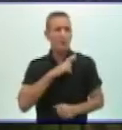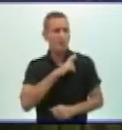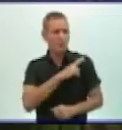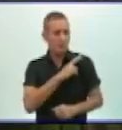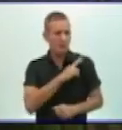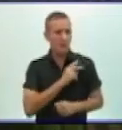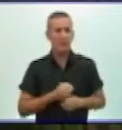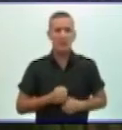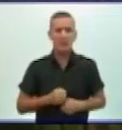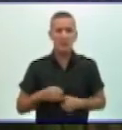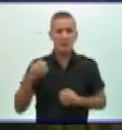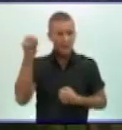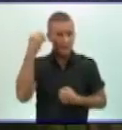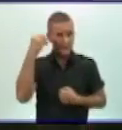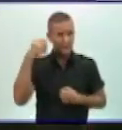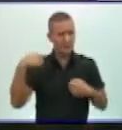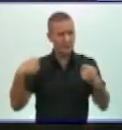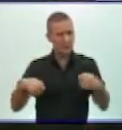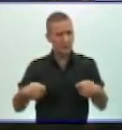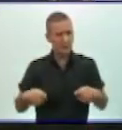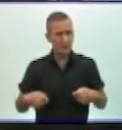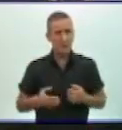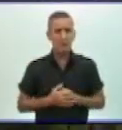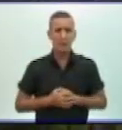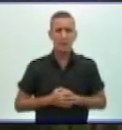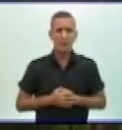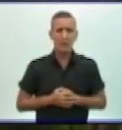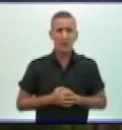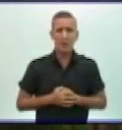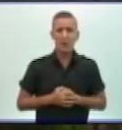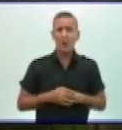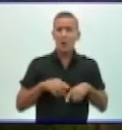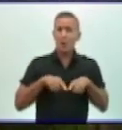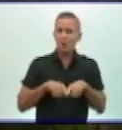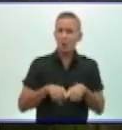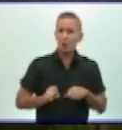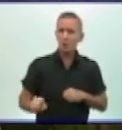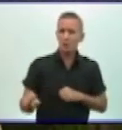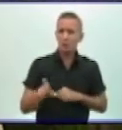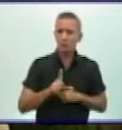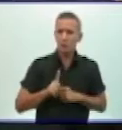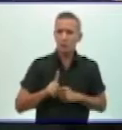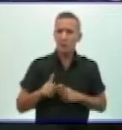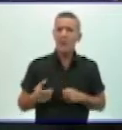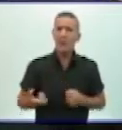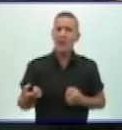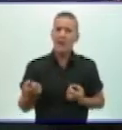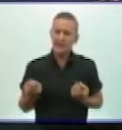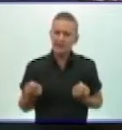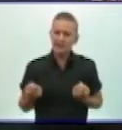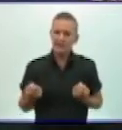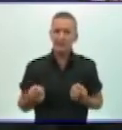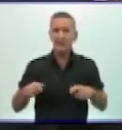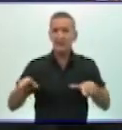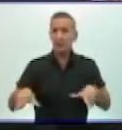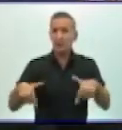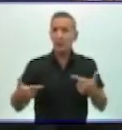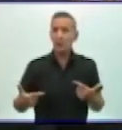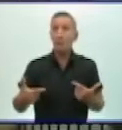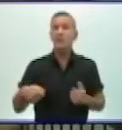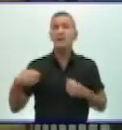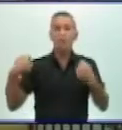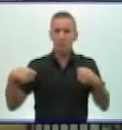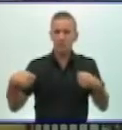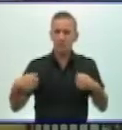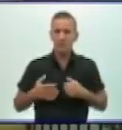sentido del deber es un compromiso que tiene un individuo para con la sociedad y la conciencia de la necesidad de cumplir con esos deberes. Y a ver, Rogelio, ¿para